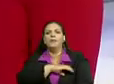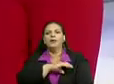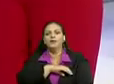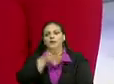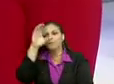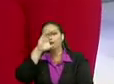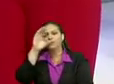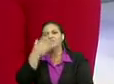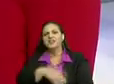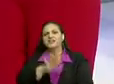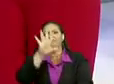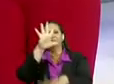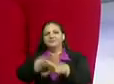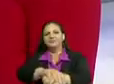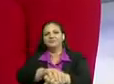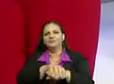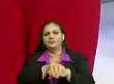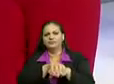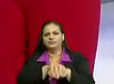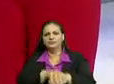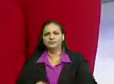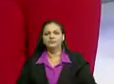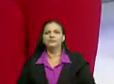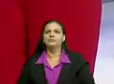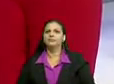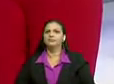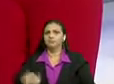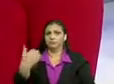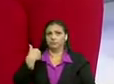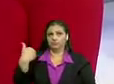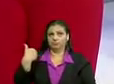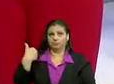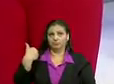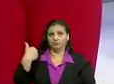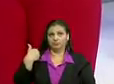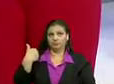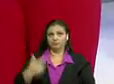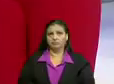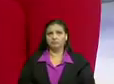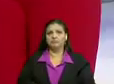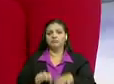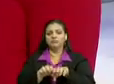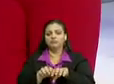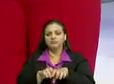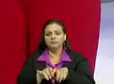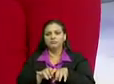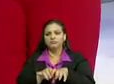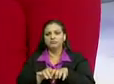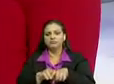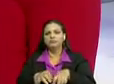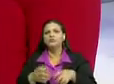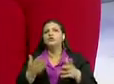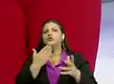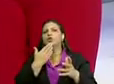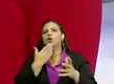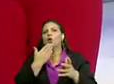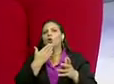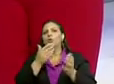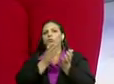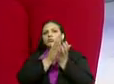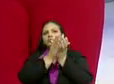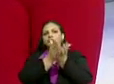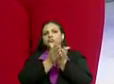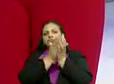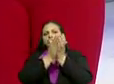con su propio sistema de inteligencia que permitía conocer la salida desde el puerto marítimo de